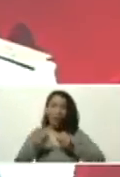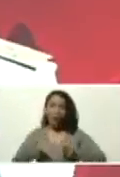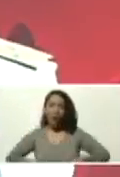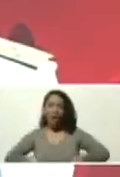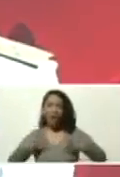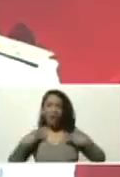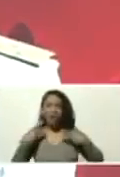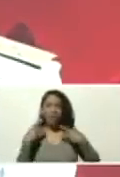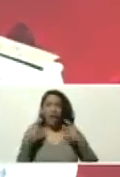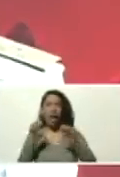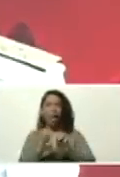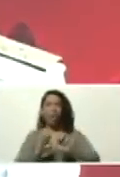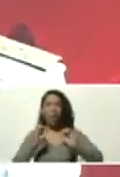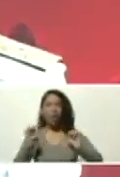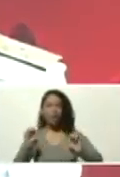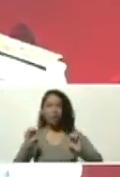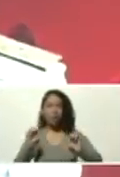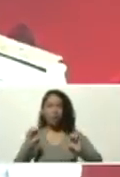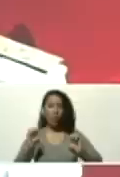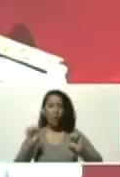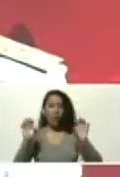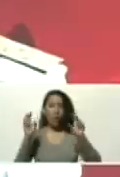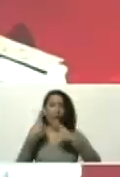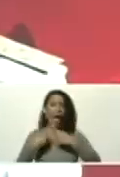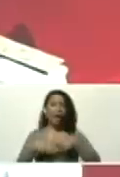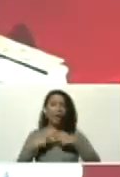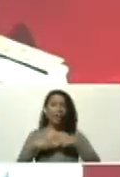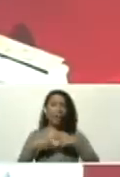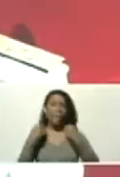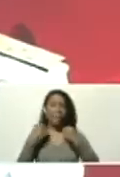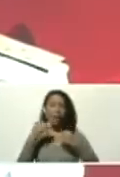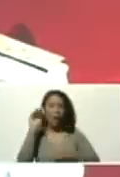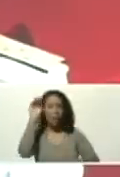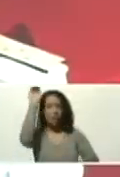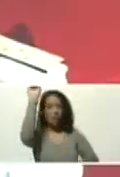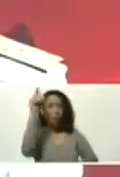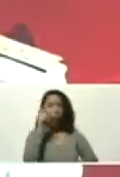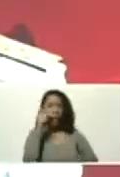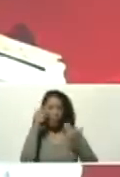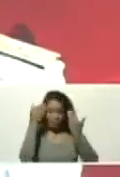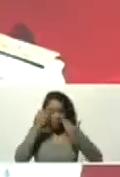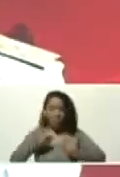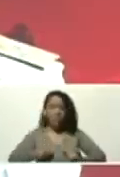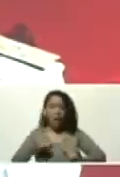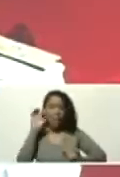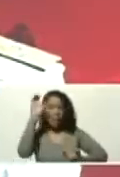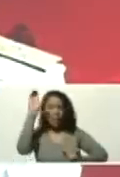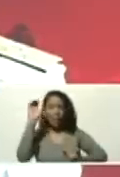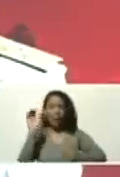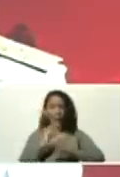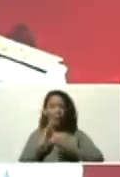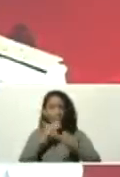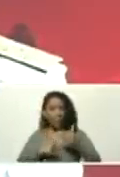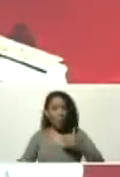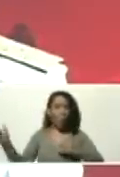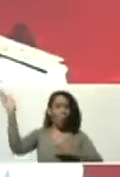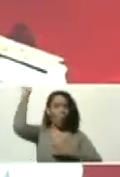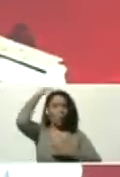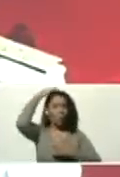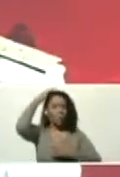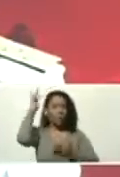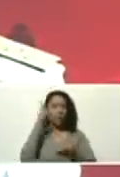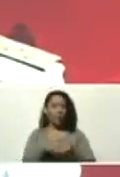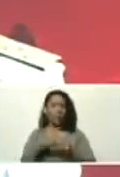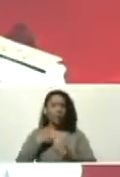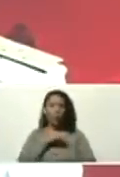la educación y los medios para ser hombres de bien a la patria. Por eso el haber llegado a este punto de